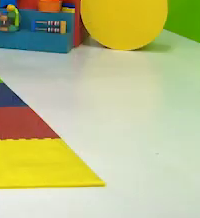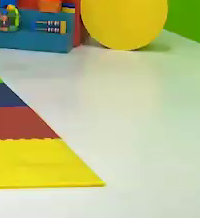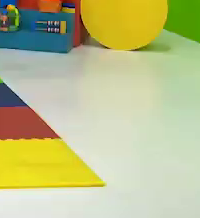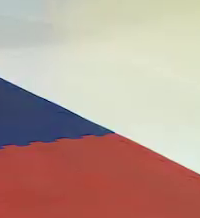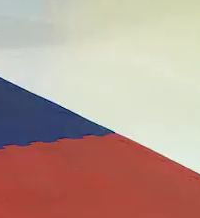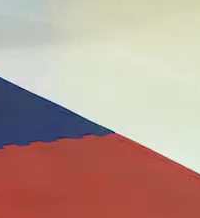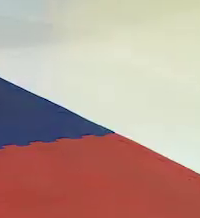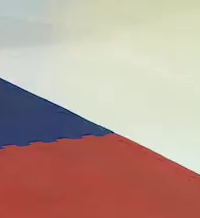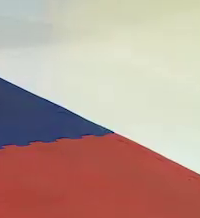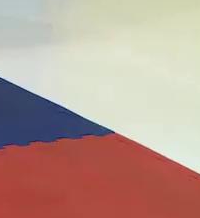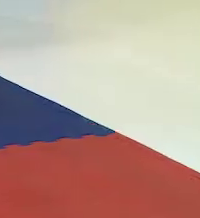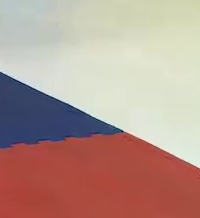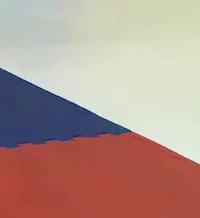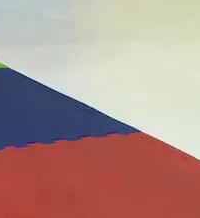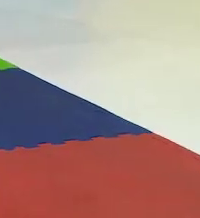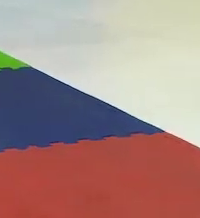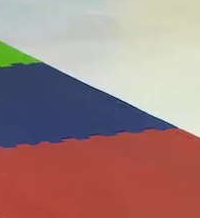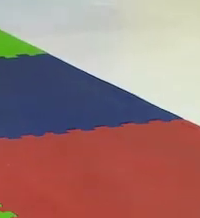Vamos a intentar.